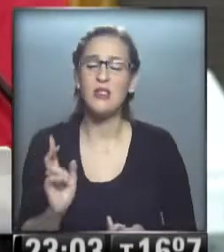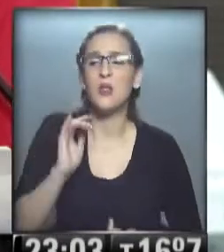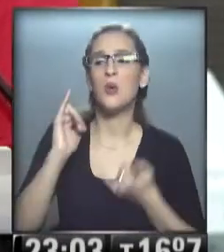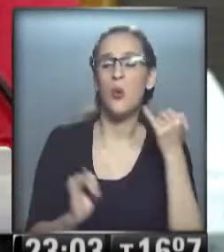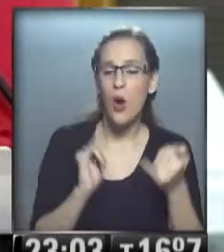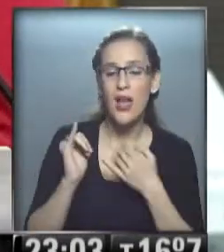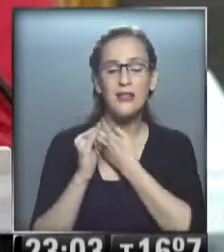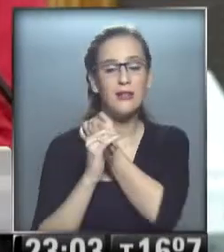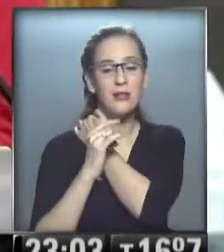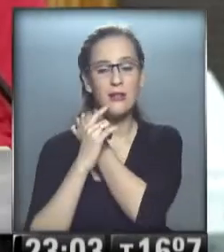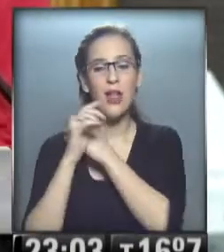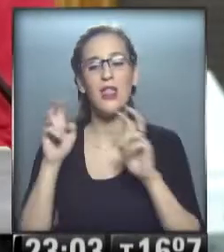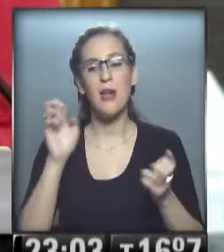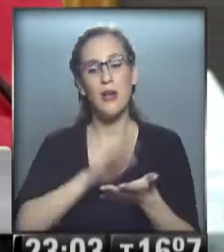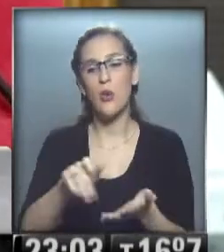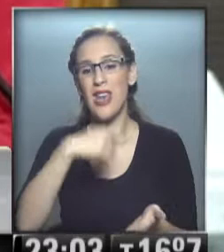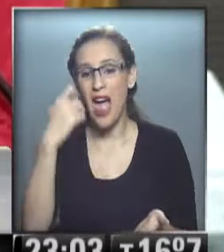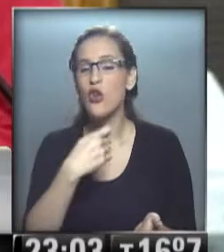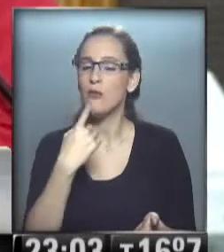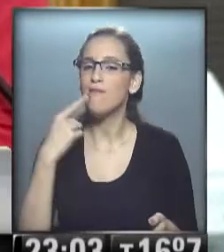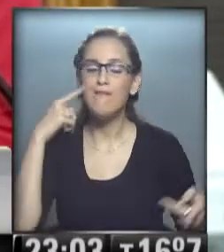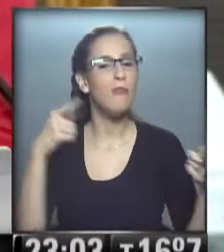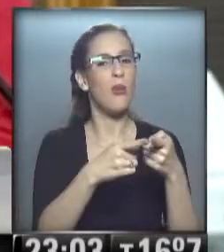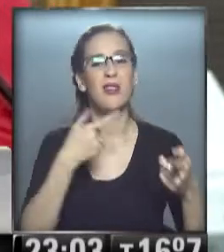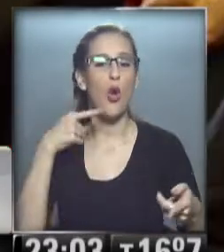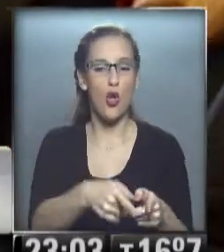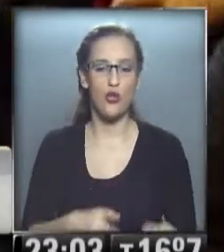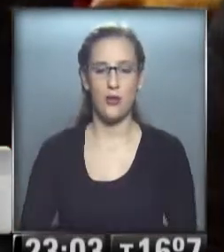tema narcotráfico.